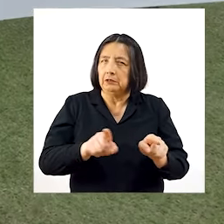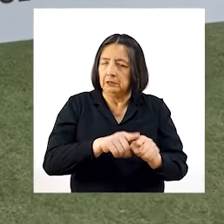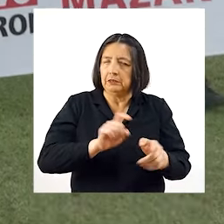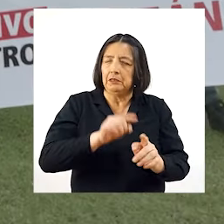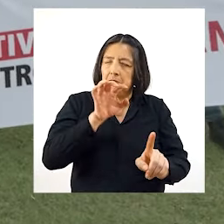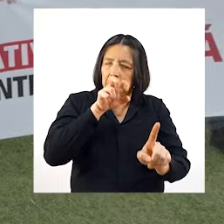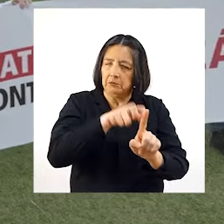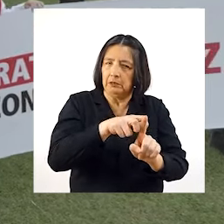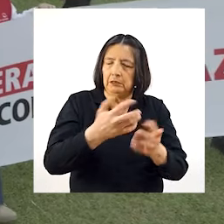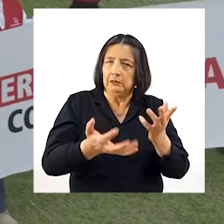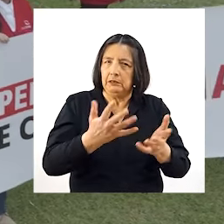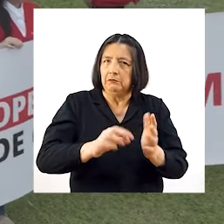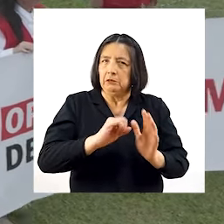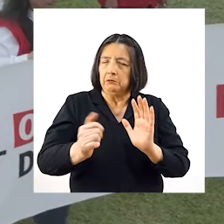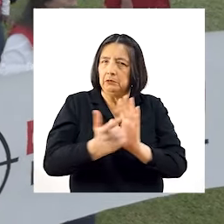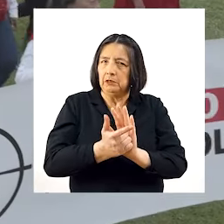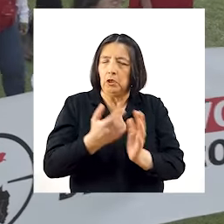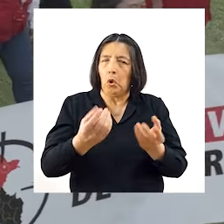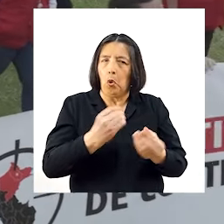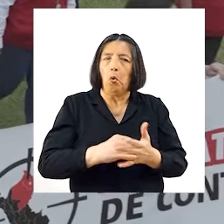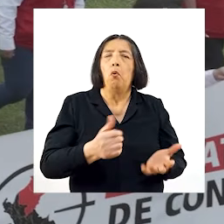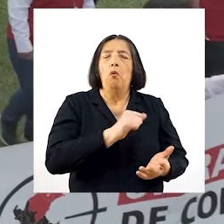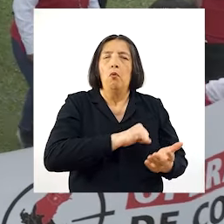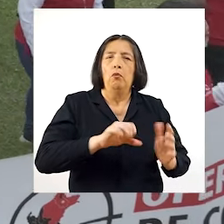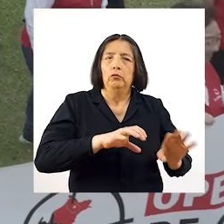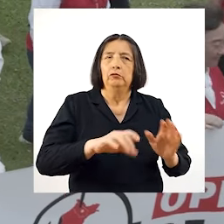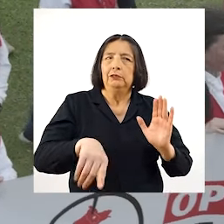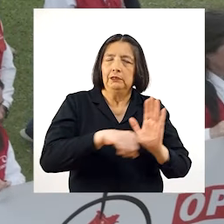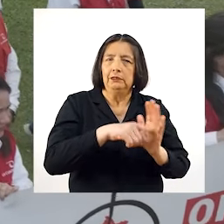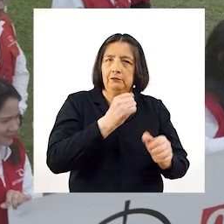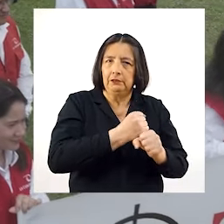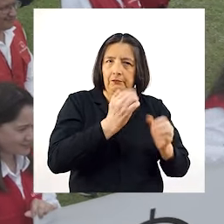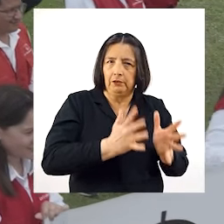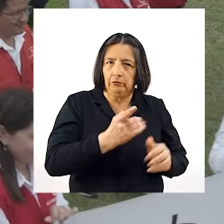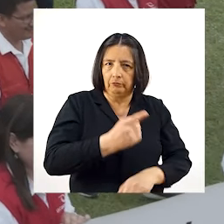posibles irregularidades o casos de inconducta funcional.